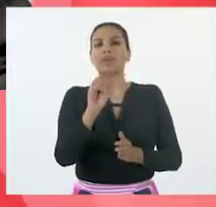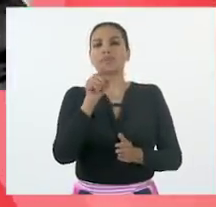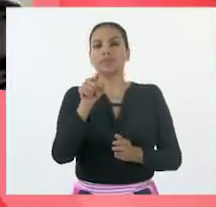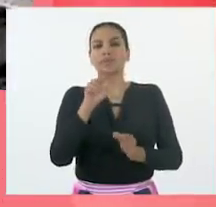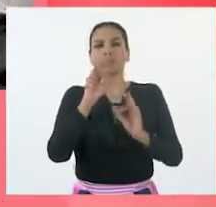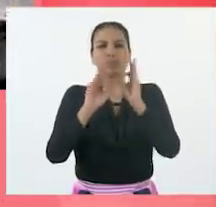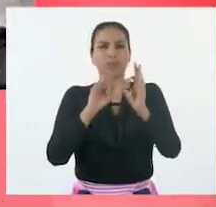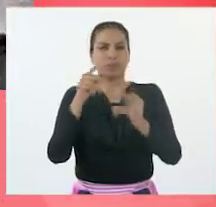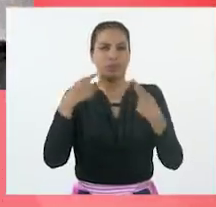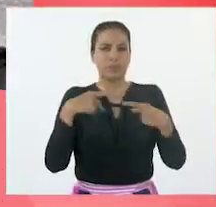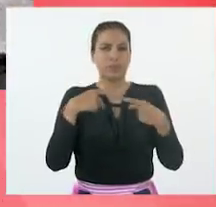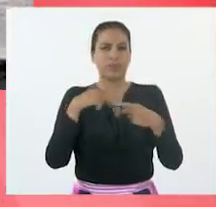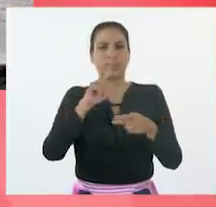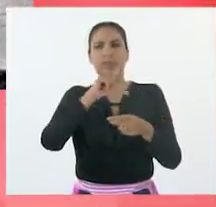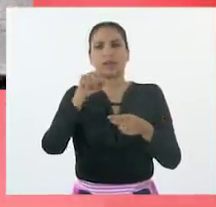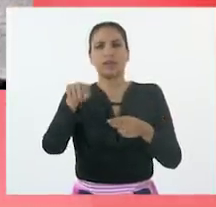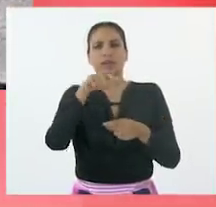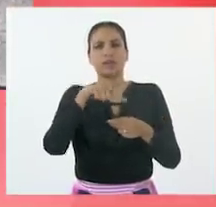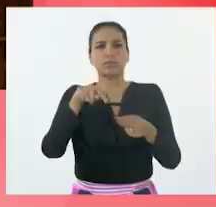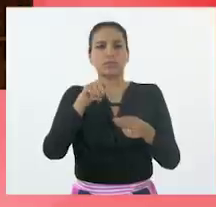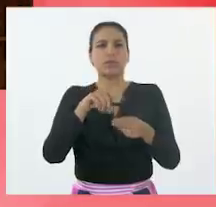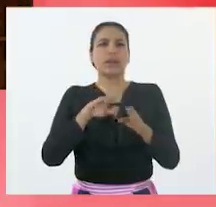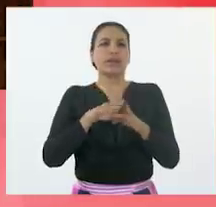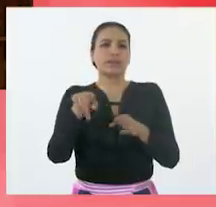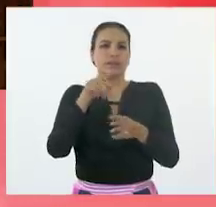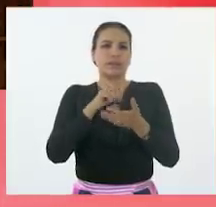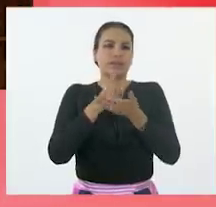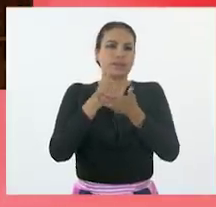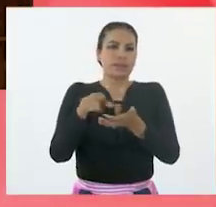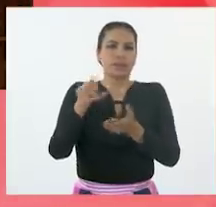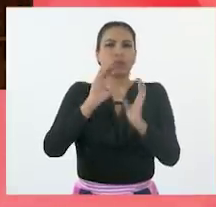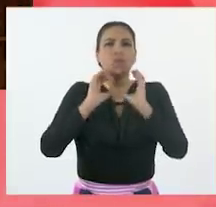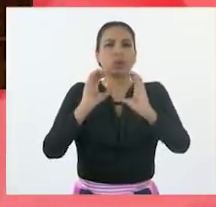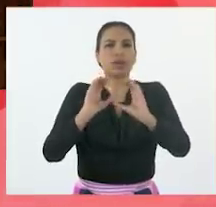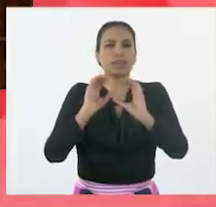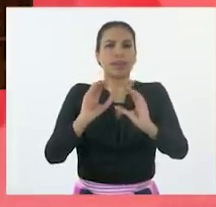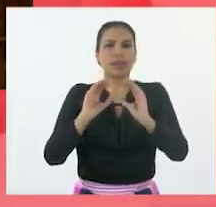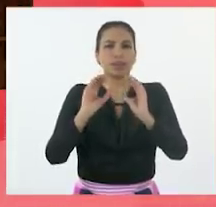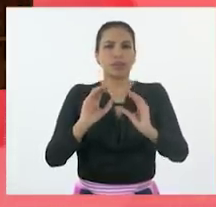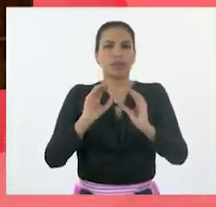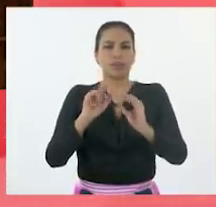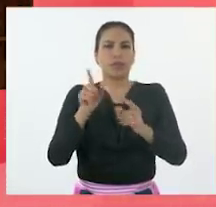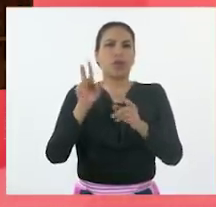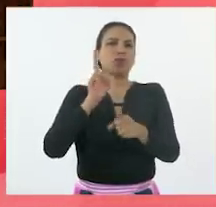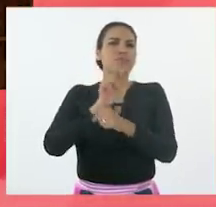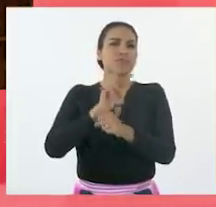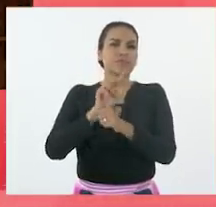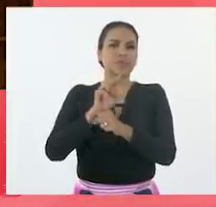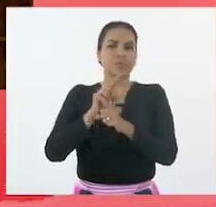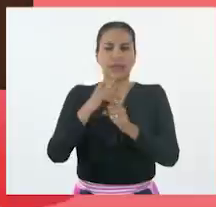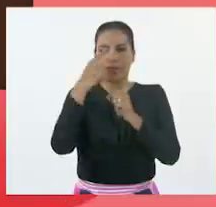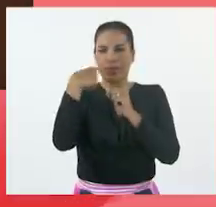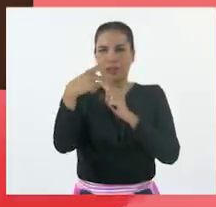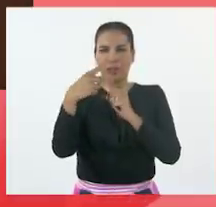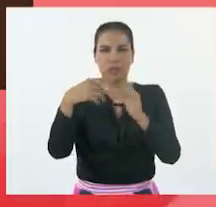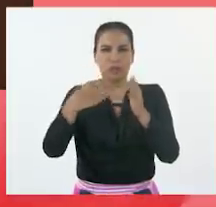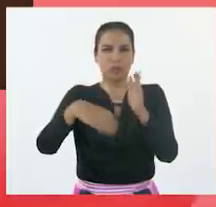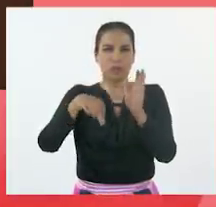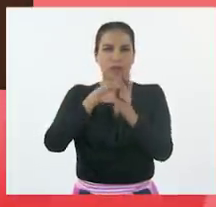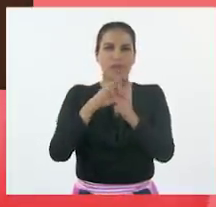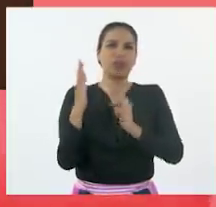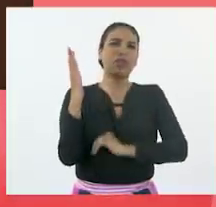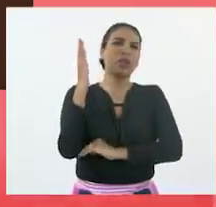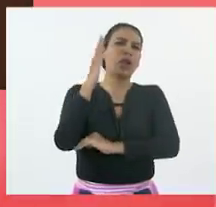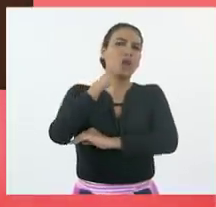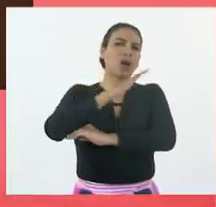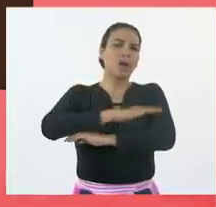Los reclutas terminaron amándolo. Los que lo cuidaban eran 2 guardias frente a su celda todo el día,